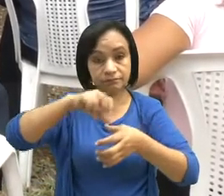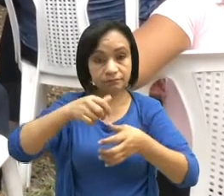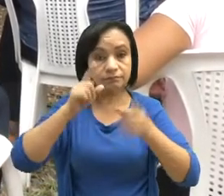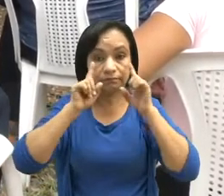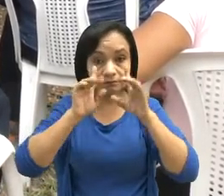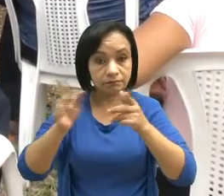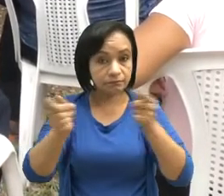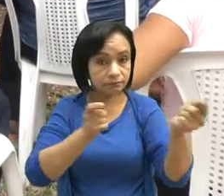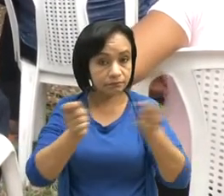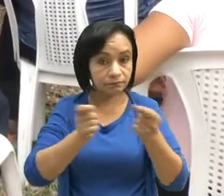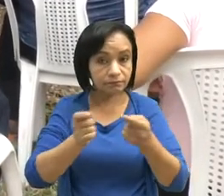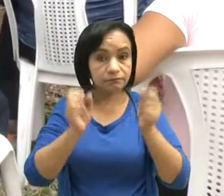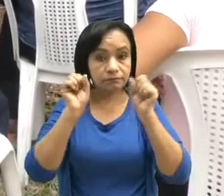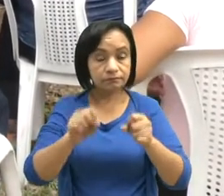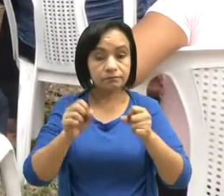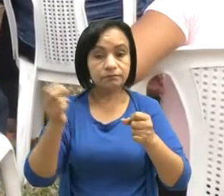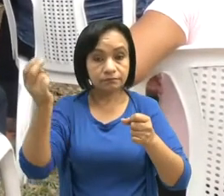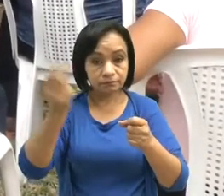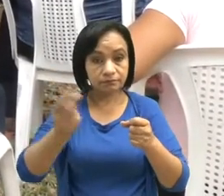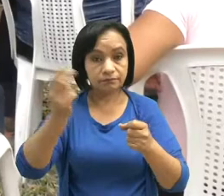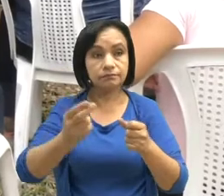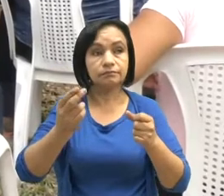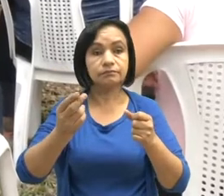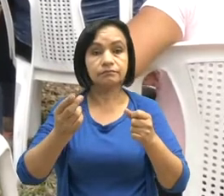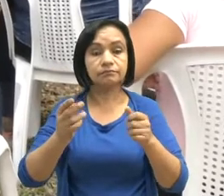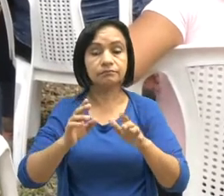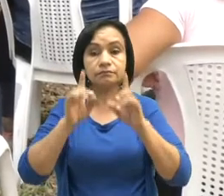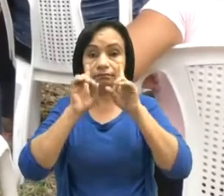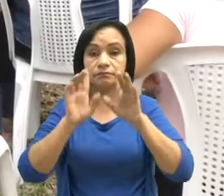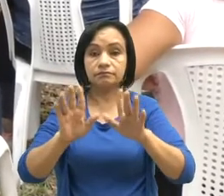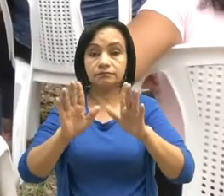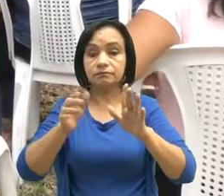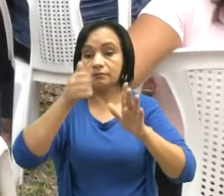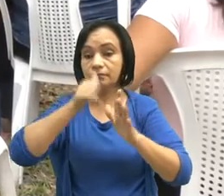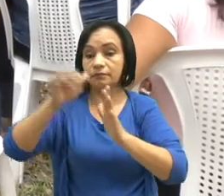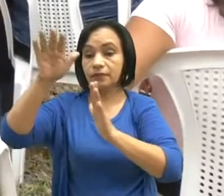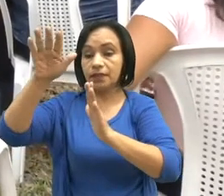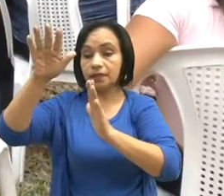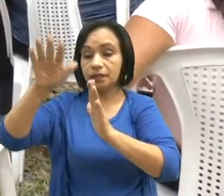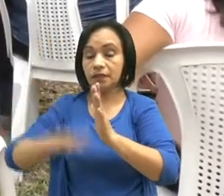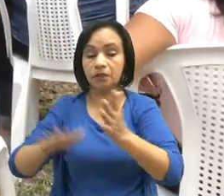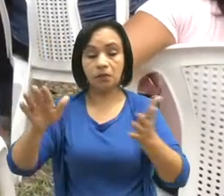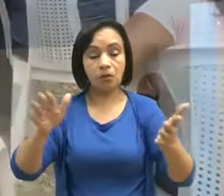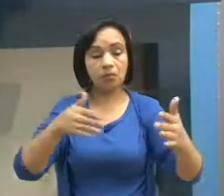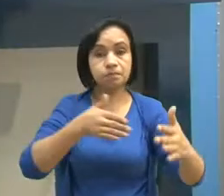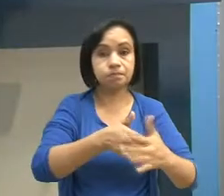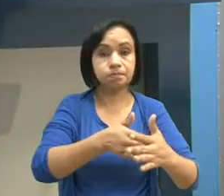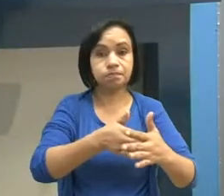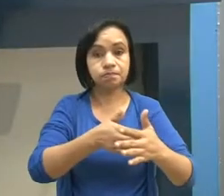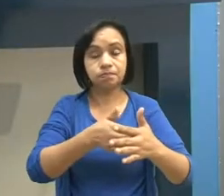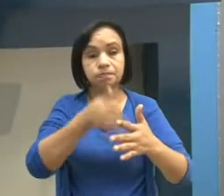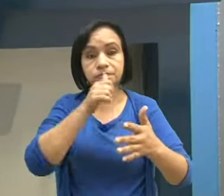cómo es la mejor manera que nosotros podemos hacer uso de él para evitar que tengamos atascamiento en las tuberías,